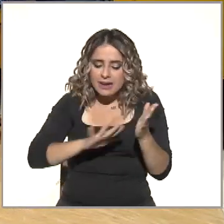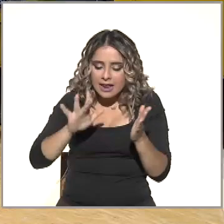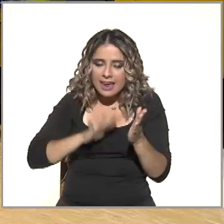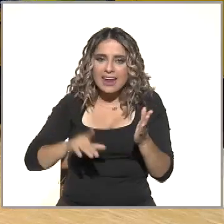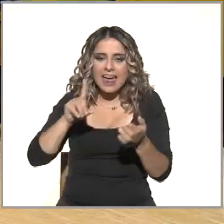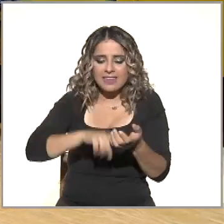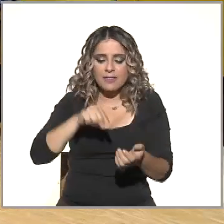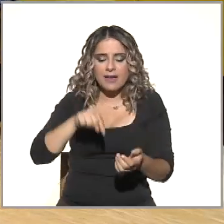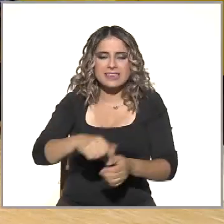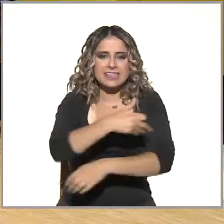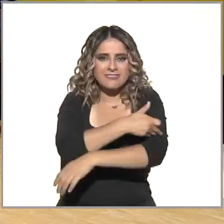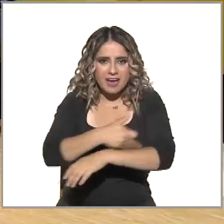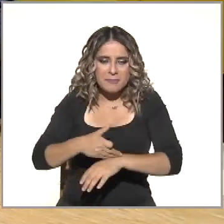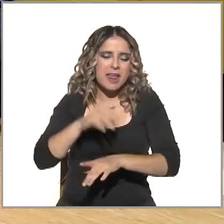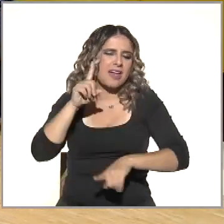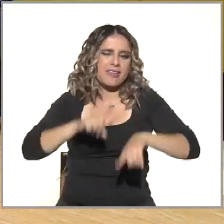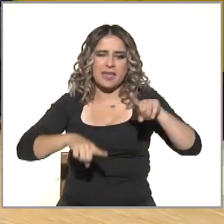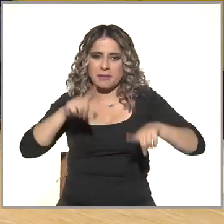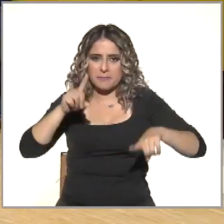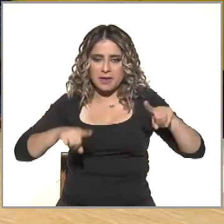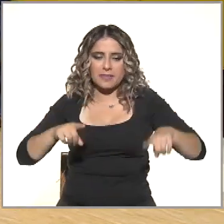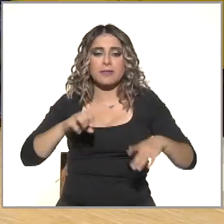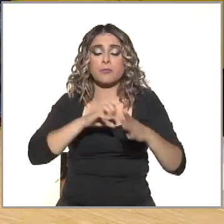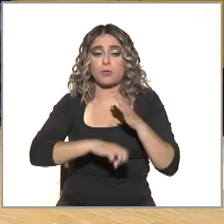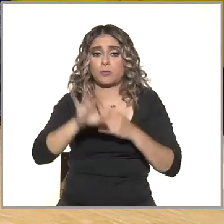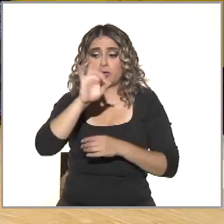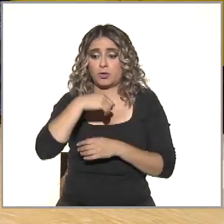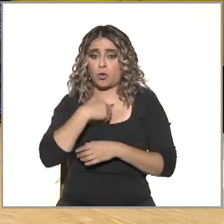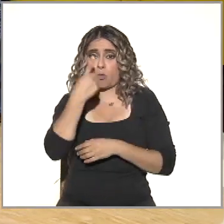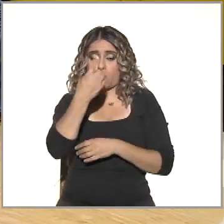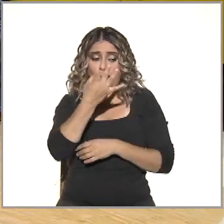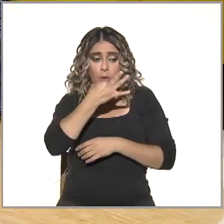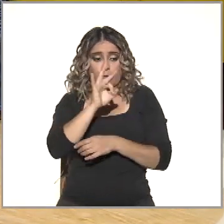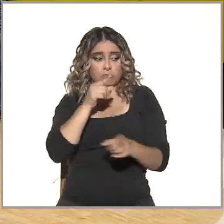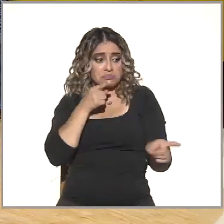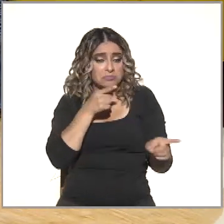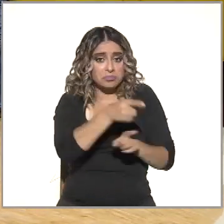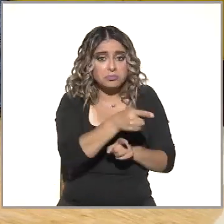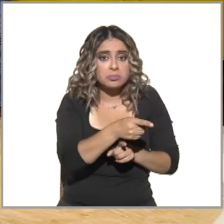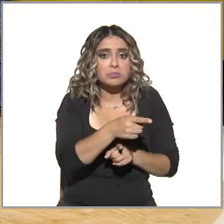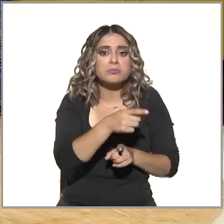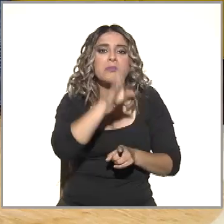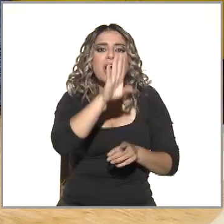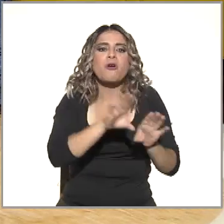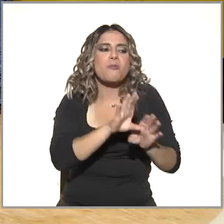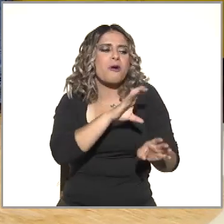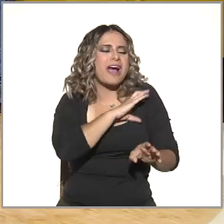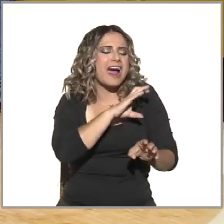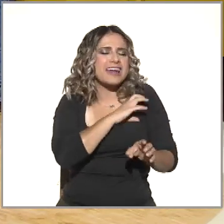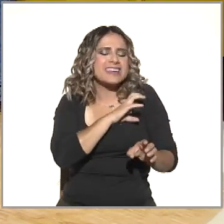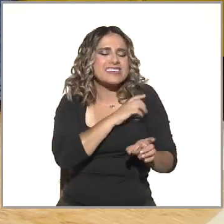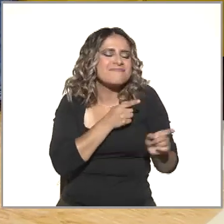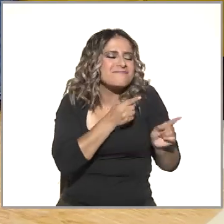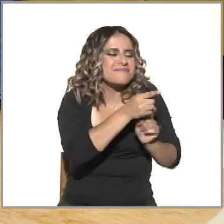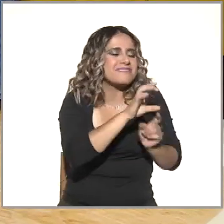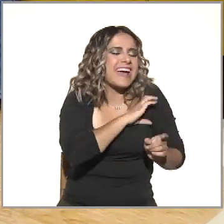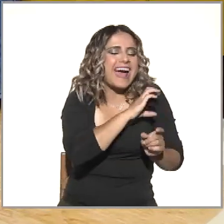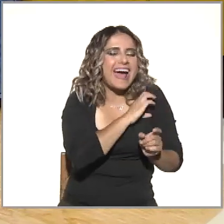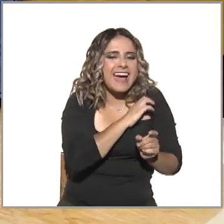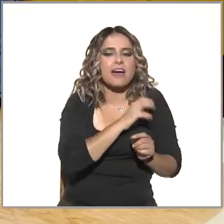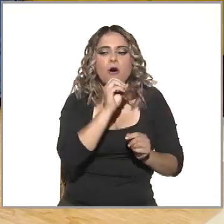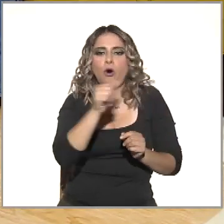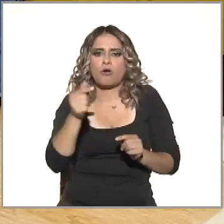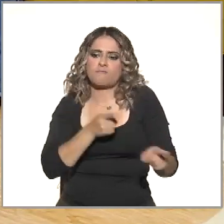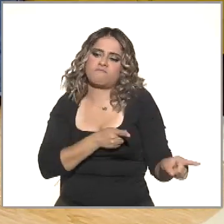Como dependiendo del contexto, pues una grosería es hasta fraternal, pero en este caso en particular,